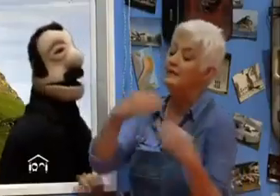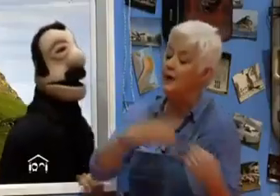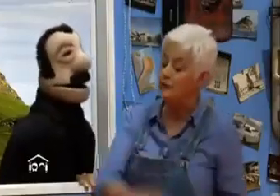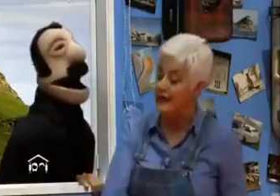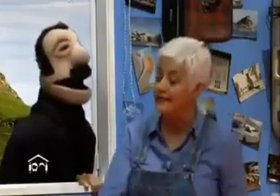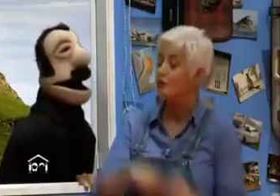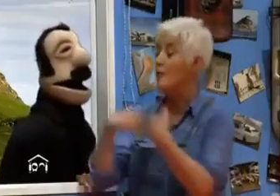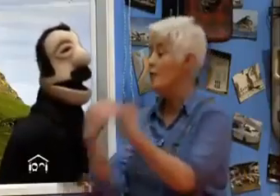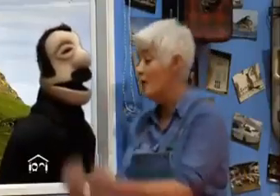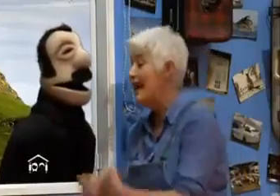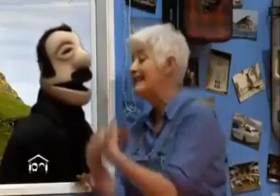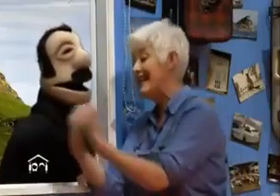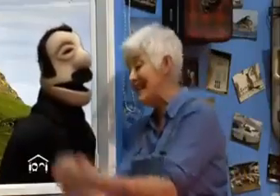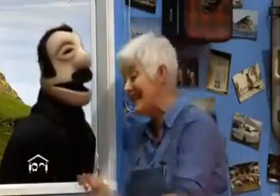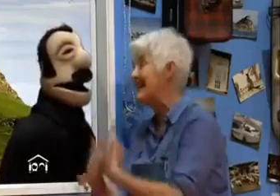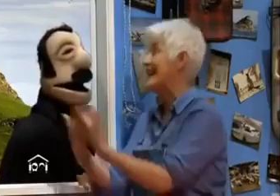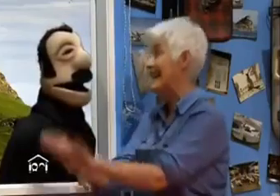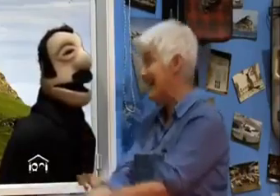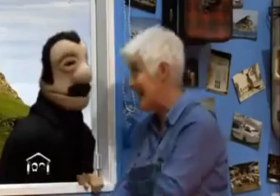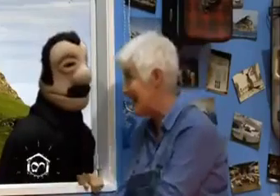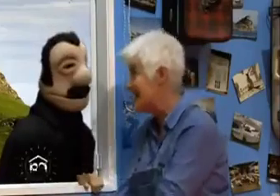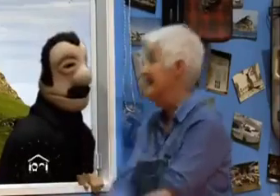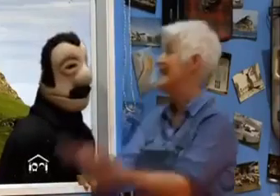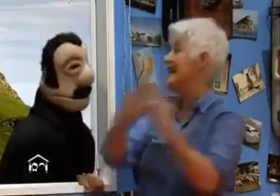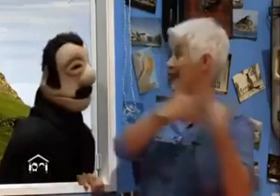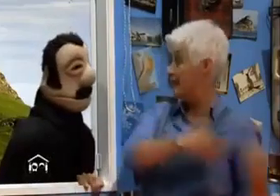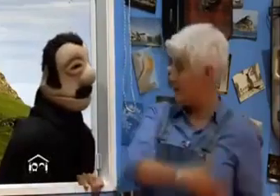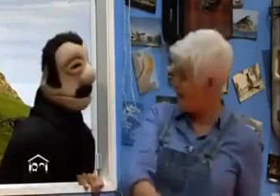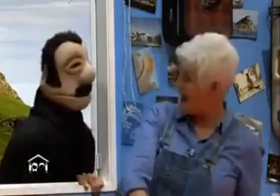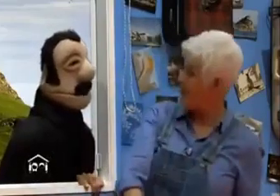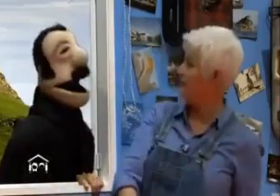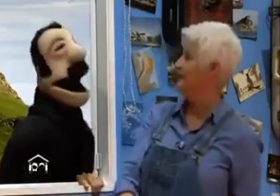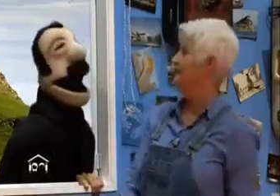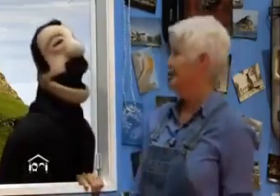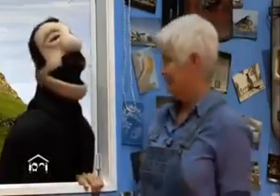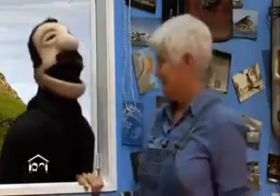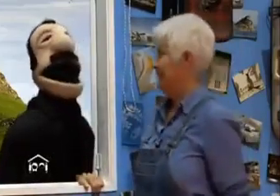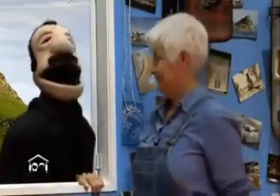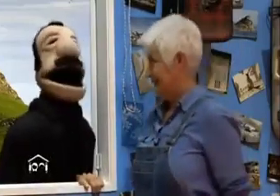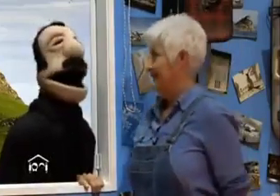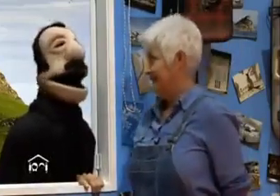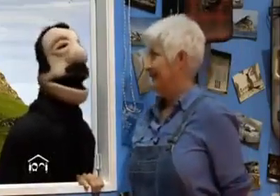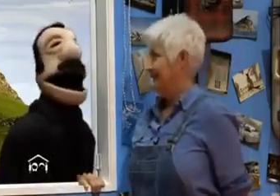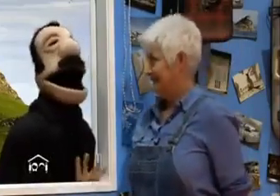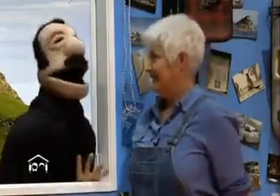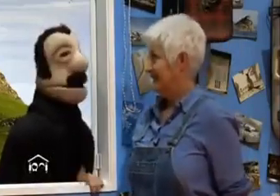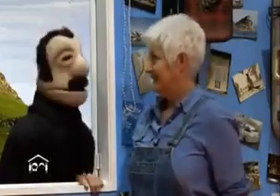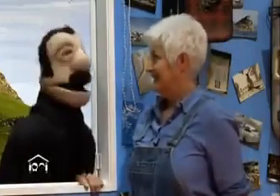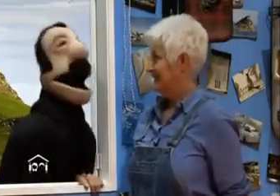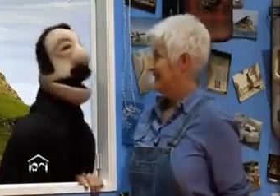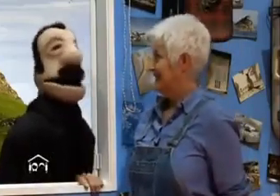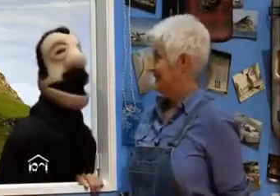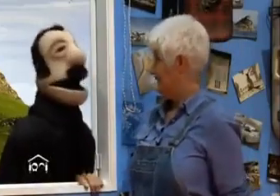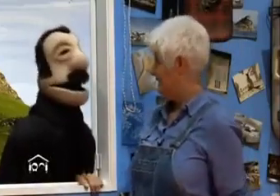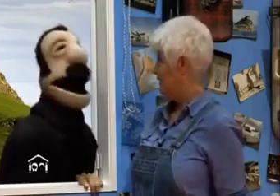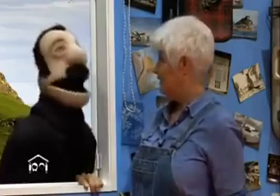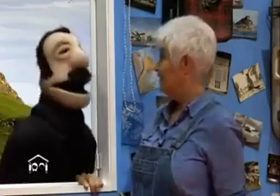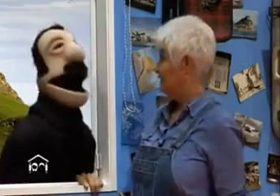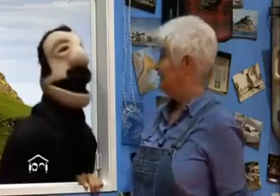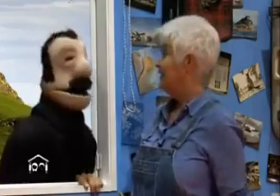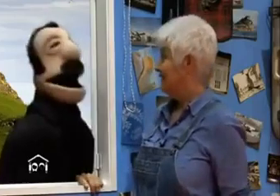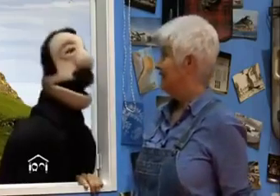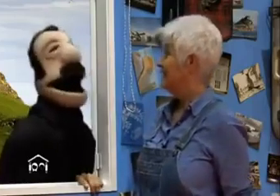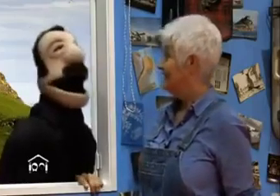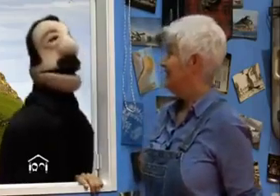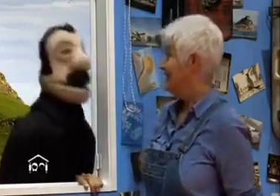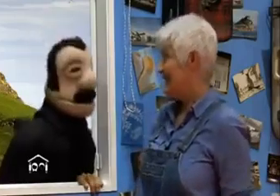el o de sea, recursos el humanos. Meunet tomó la técnica de ajedrez de Alejandro Magno. ¡Ah! Es que, sí, no, es muy bueno